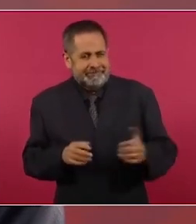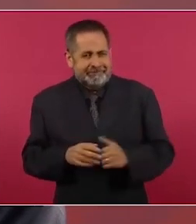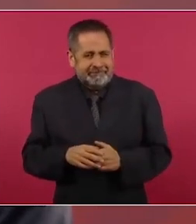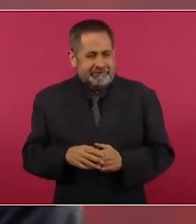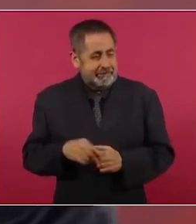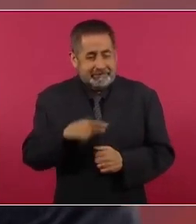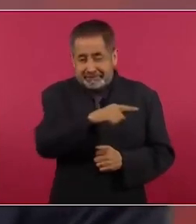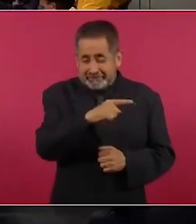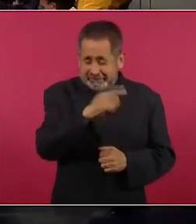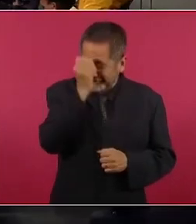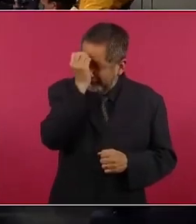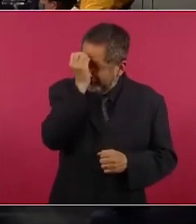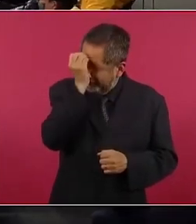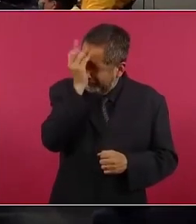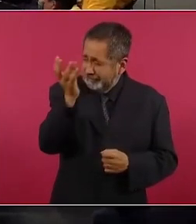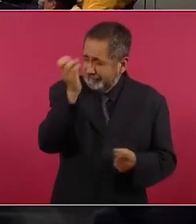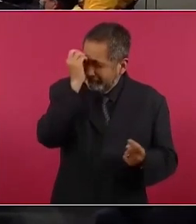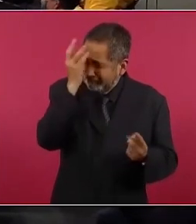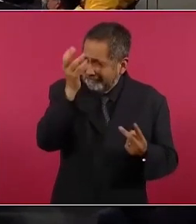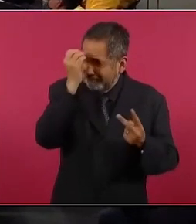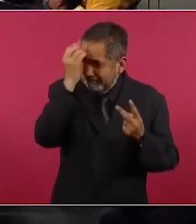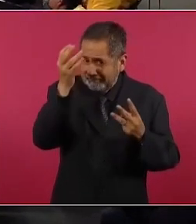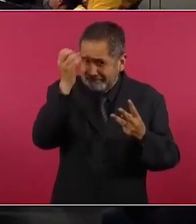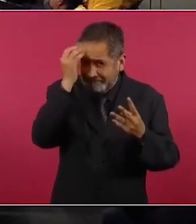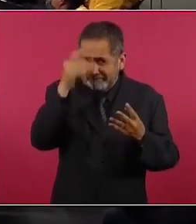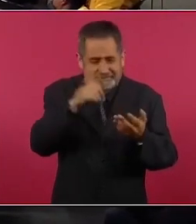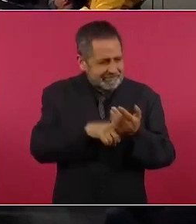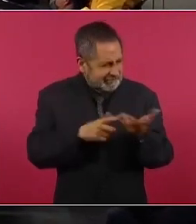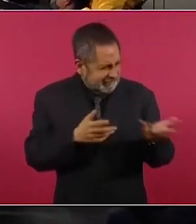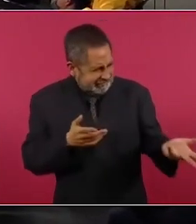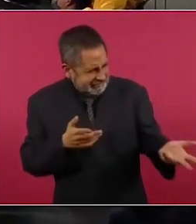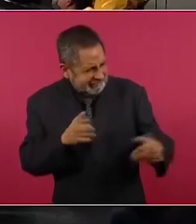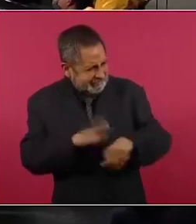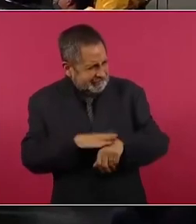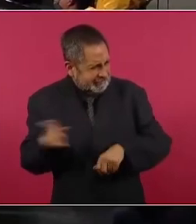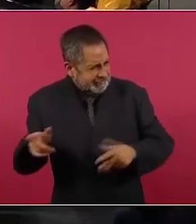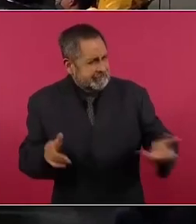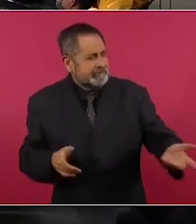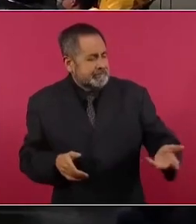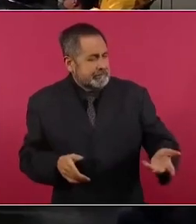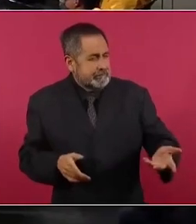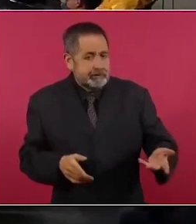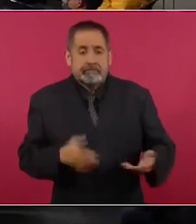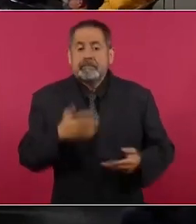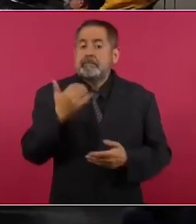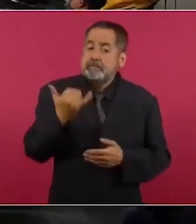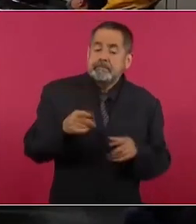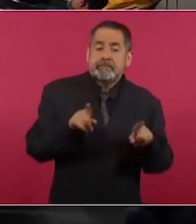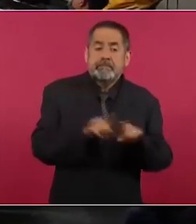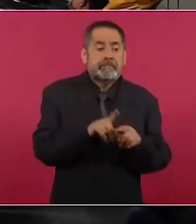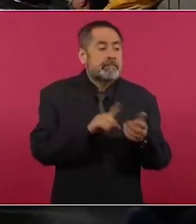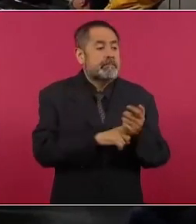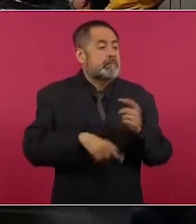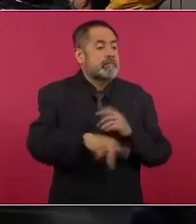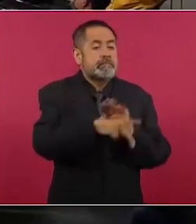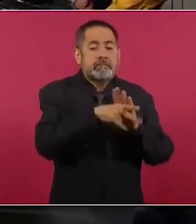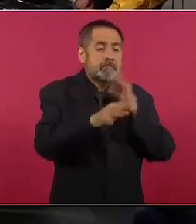Se les olvida todo. Y en el caso de los medios de información, no, pues una